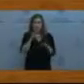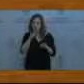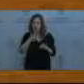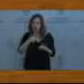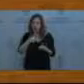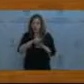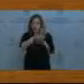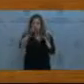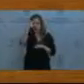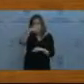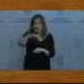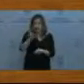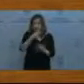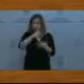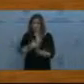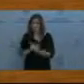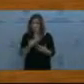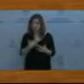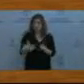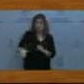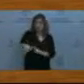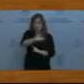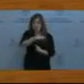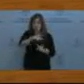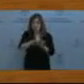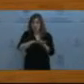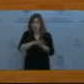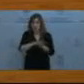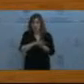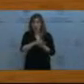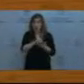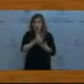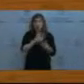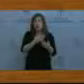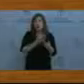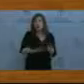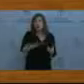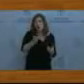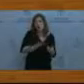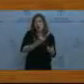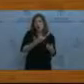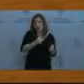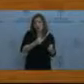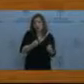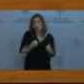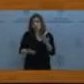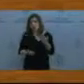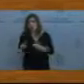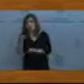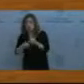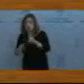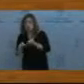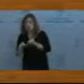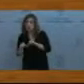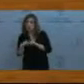tengo claro es que a día de hoy, medioambientalmente, la valorización energética ofrece más garantías que la valorización química.